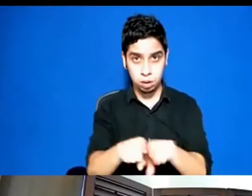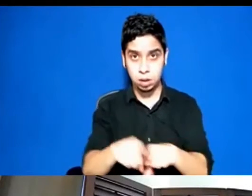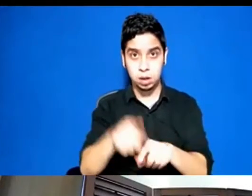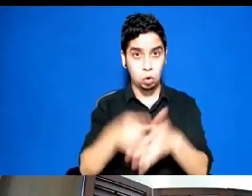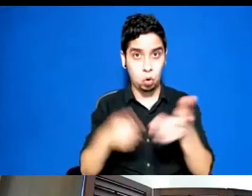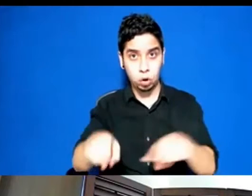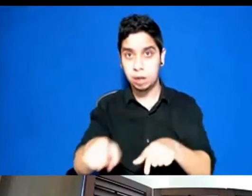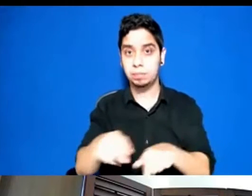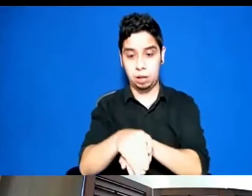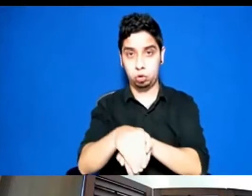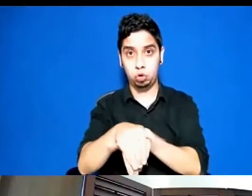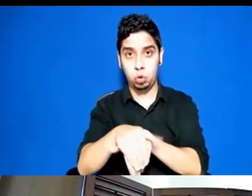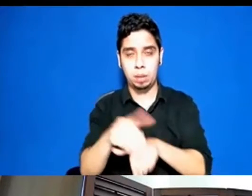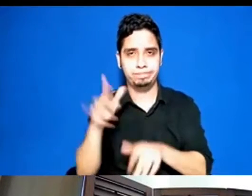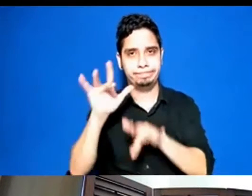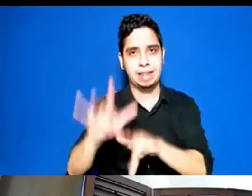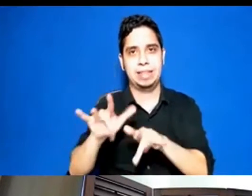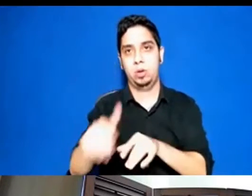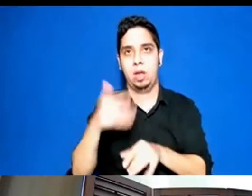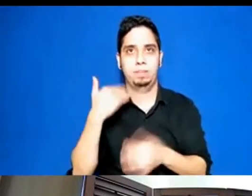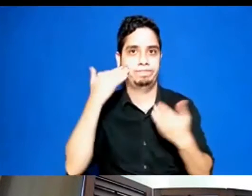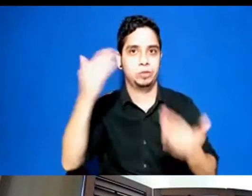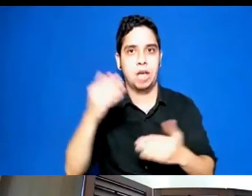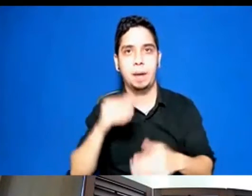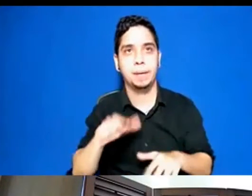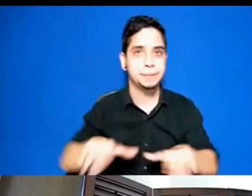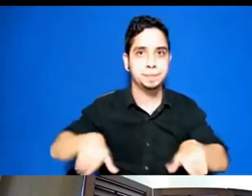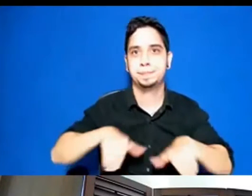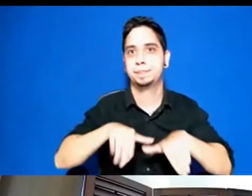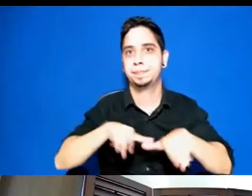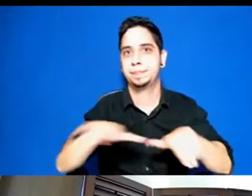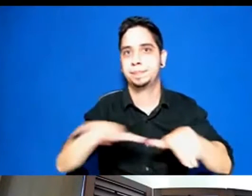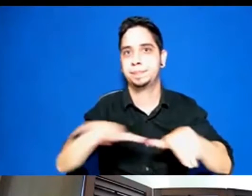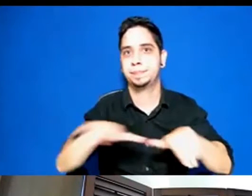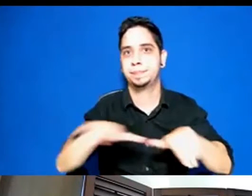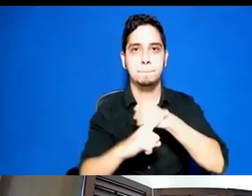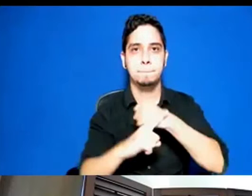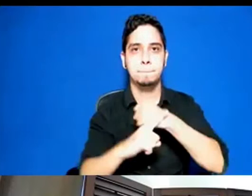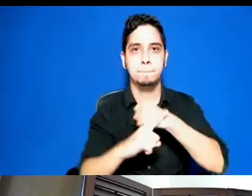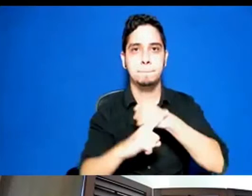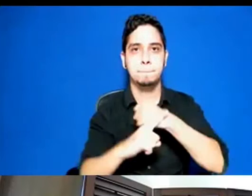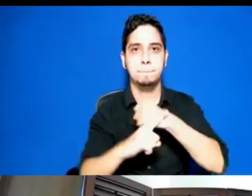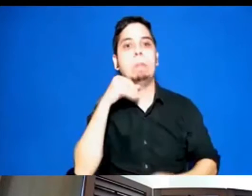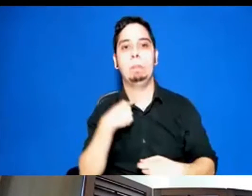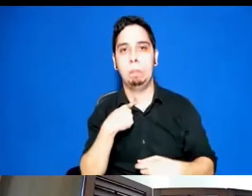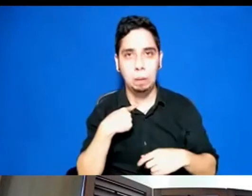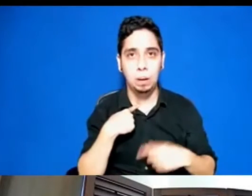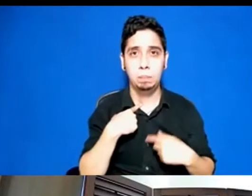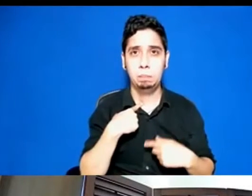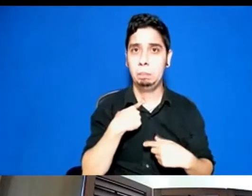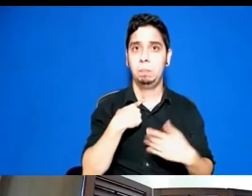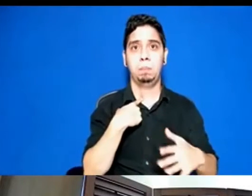de alimentarse y de cuidar el mar, terminan ahogándose, literalmente, porque ellas respiran, son